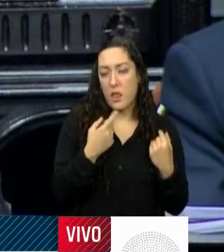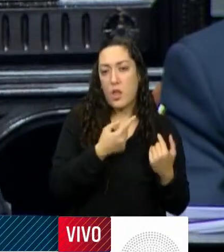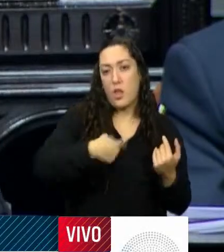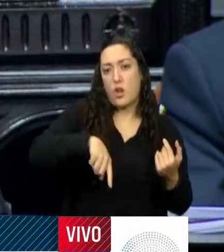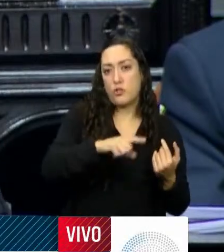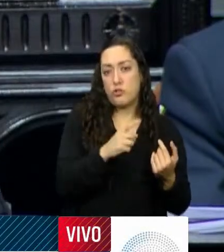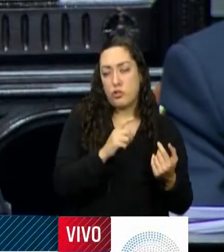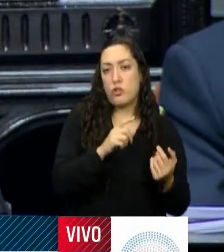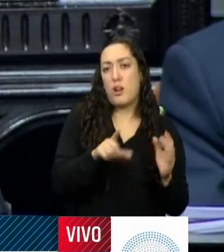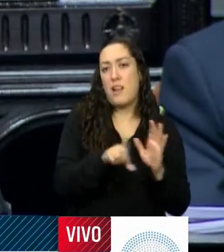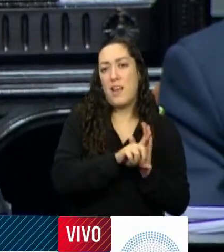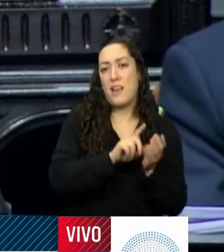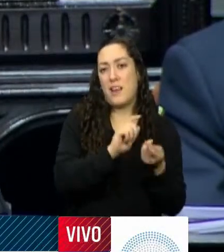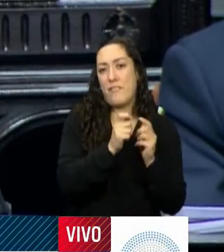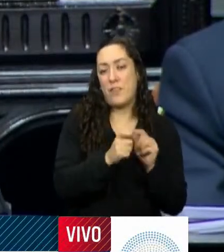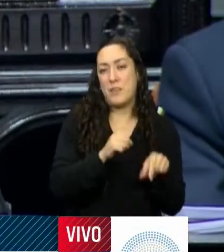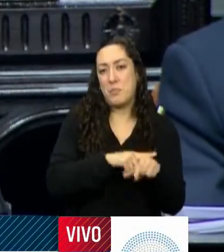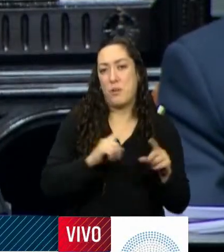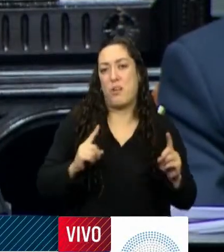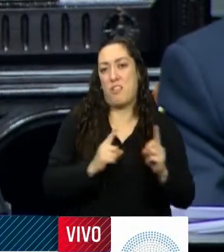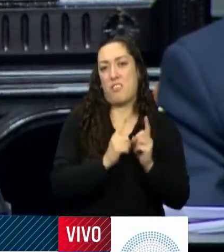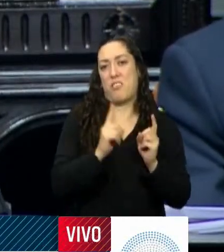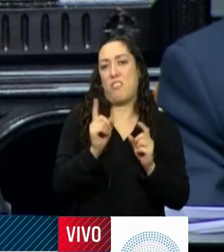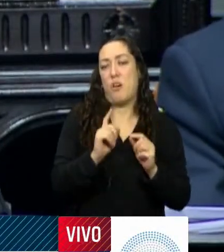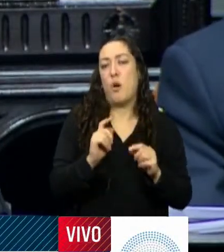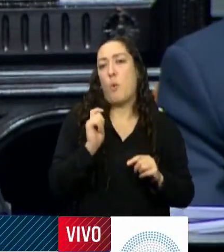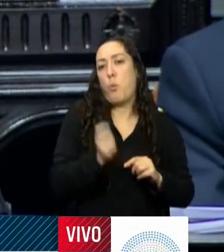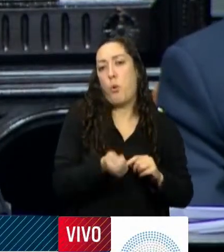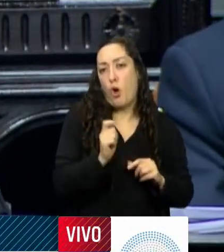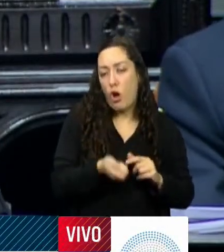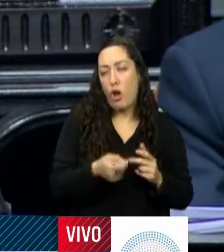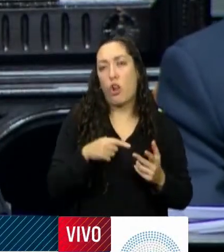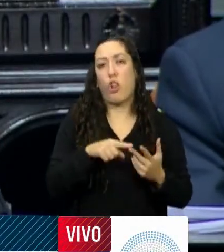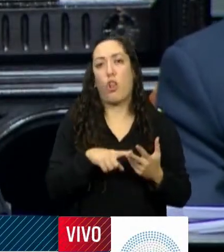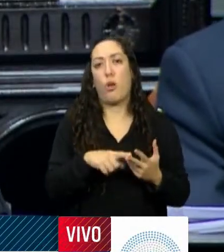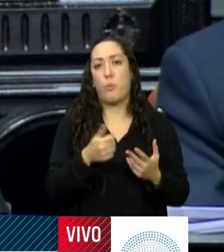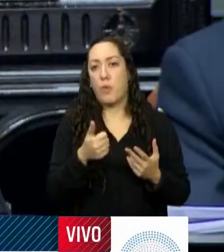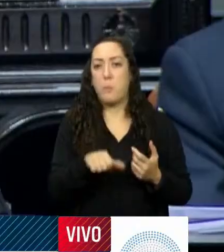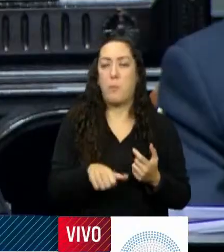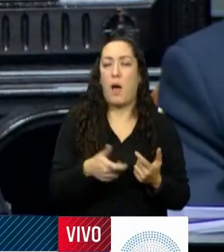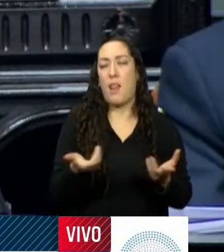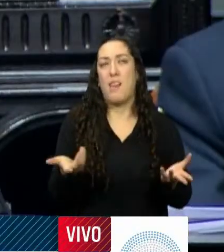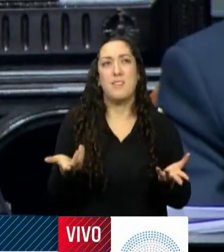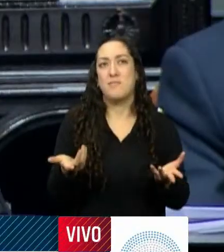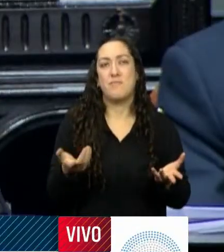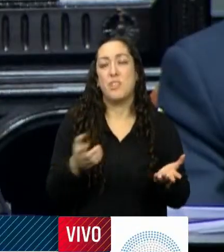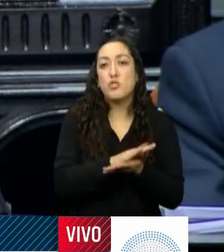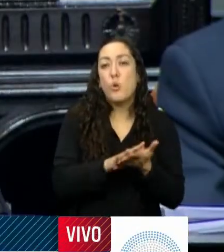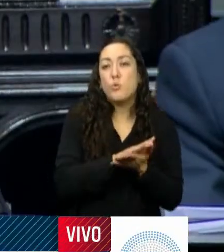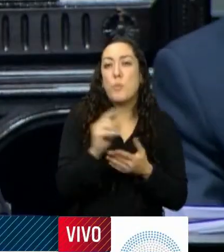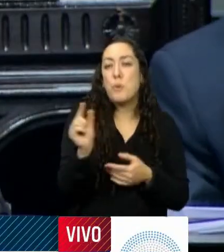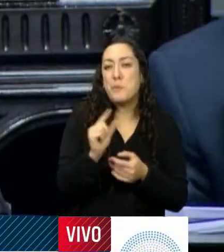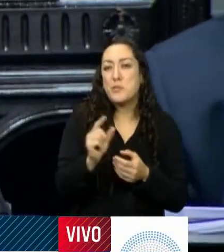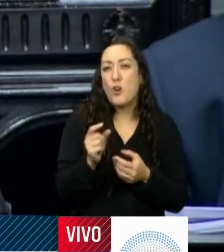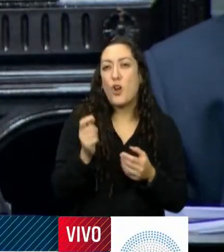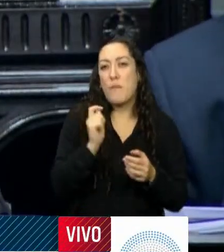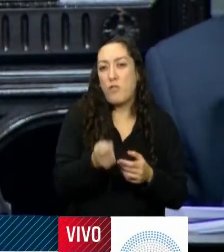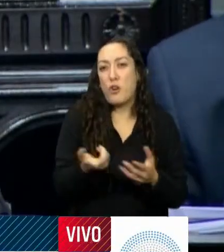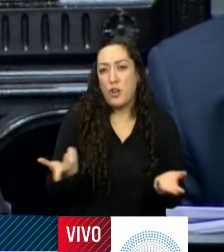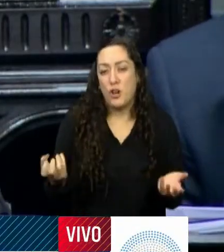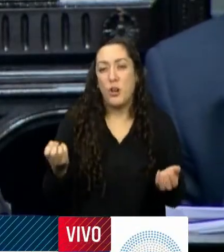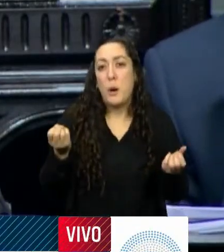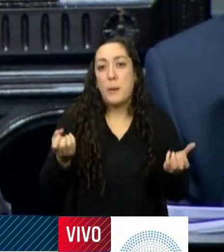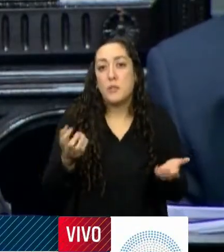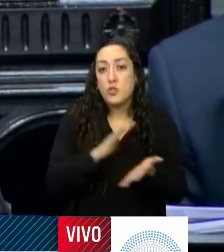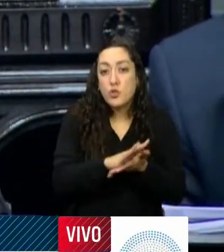una reforma de la ley cortoplacista. El bono, está bien el bono, está mal el bono, son parches. ¿Por qué no hacemos una